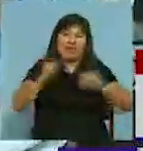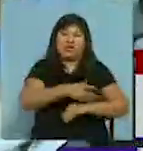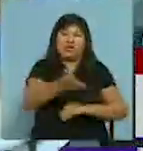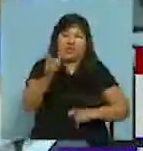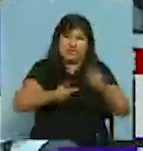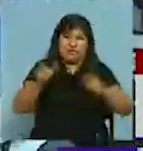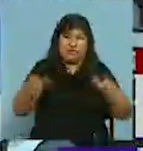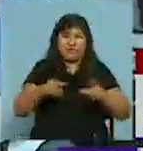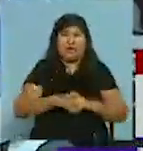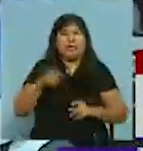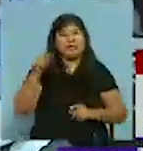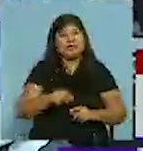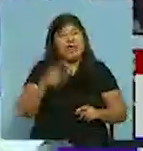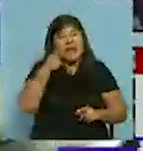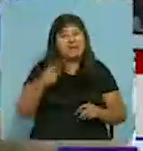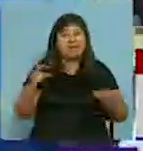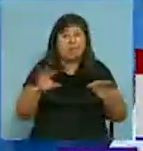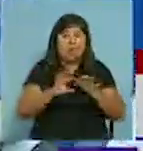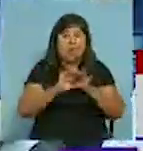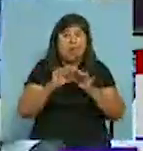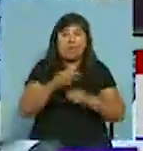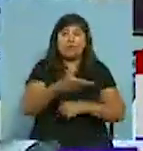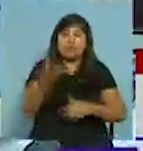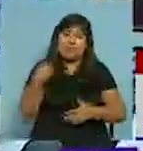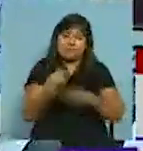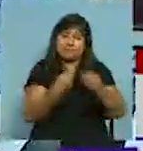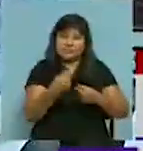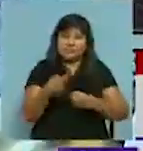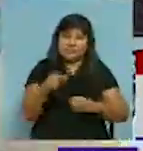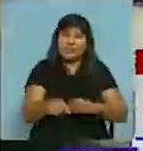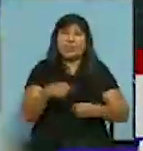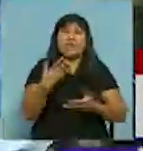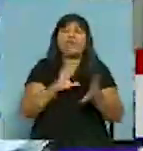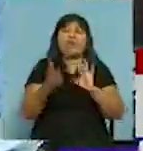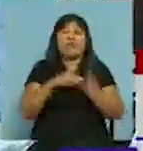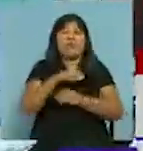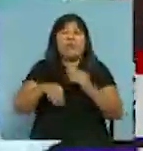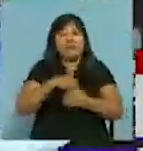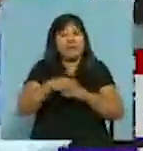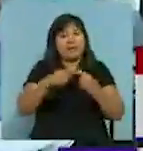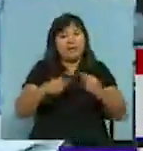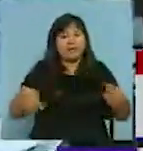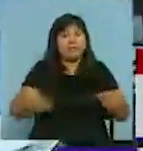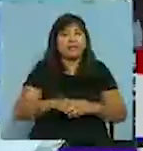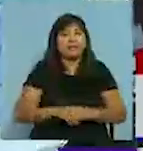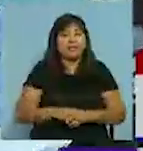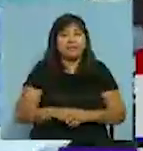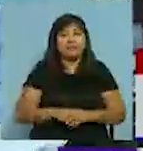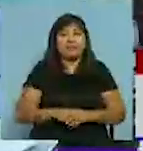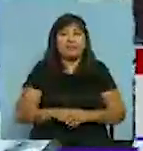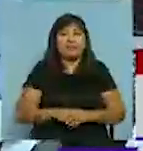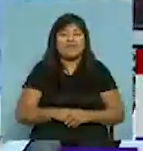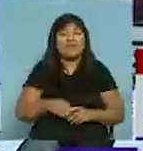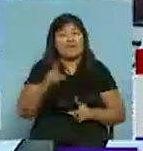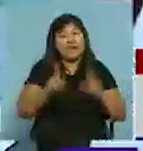que encuentra también aquí un lugar y una familia para celebrar la fiesta no sabemos que